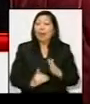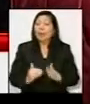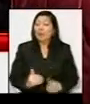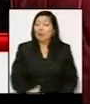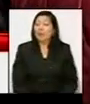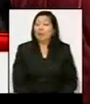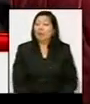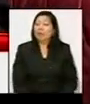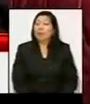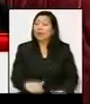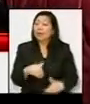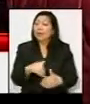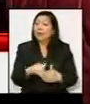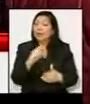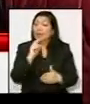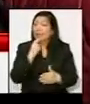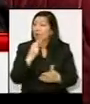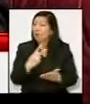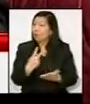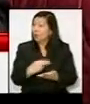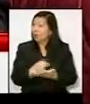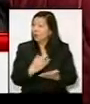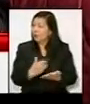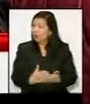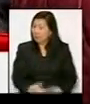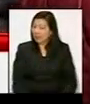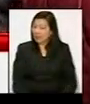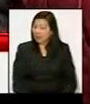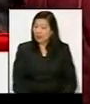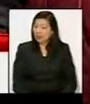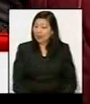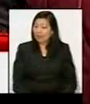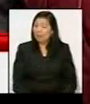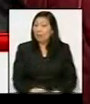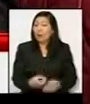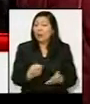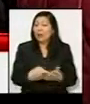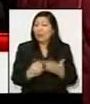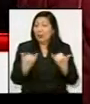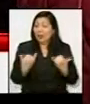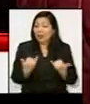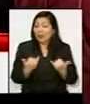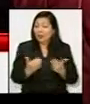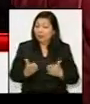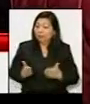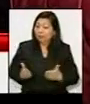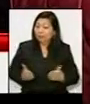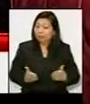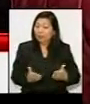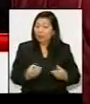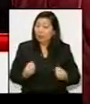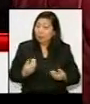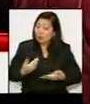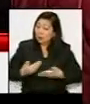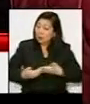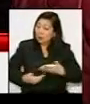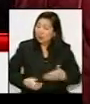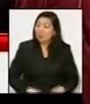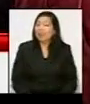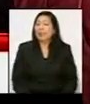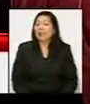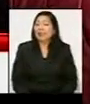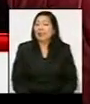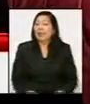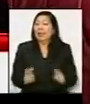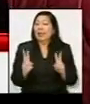la votación sean dos tercios los censos porque eso acarrea también como consecuencia acarrea